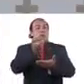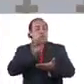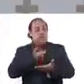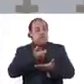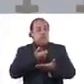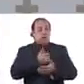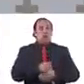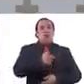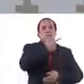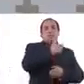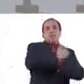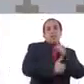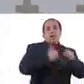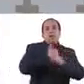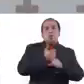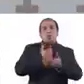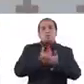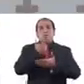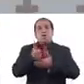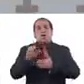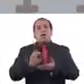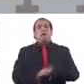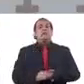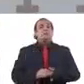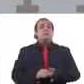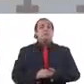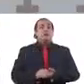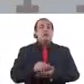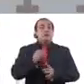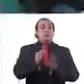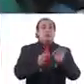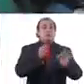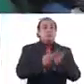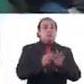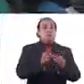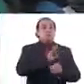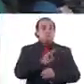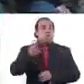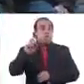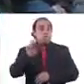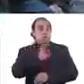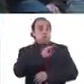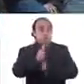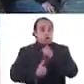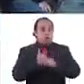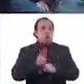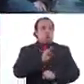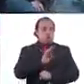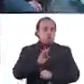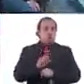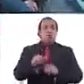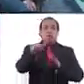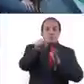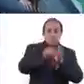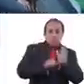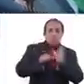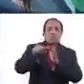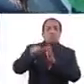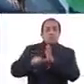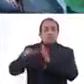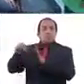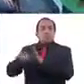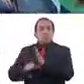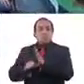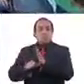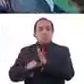de a 7 años pagar el crédito se paga 30, pues se puede hacer y se paga mensualmente lo